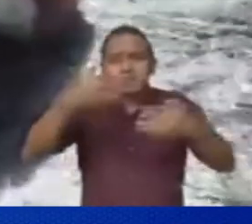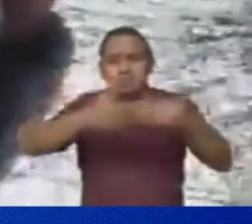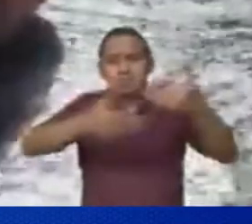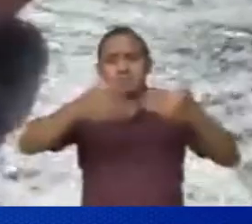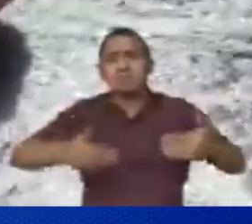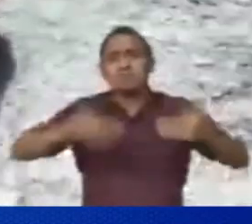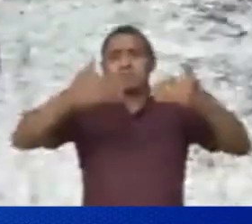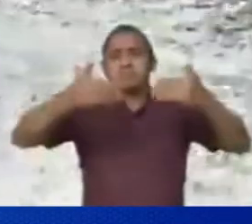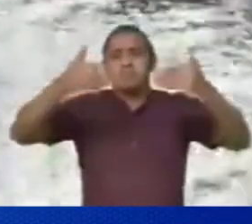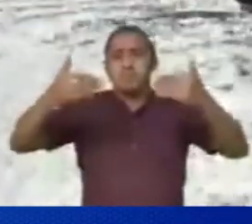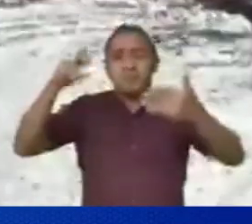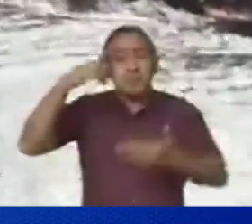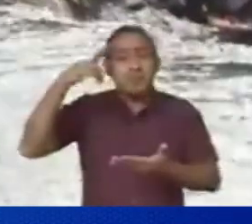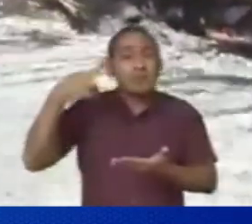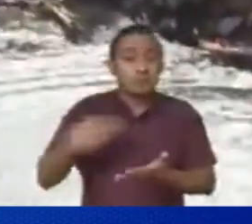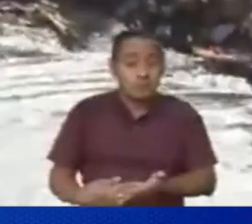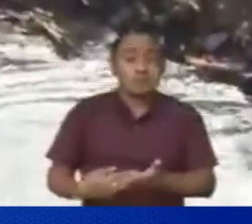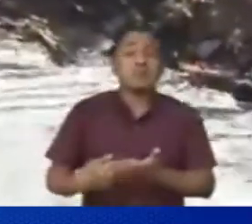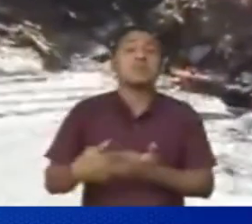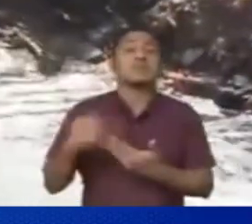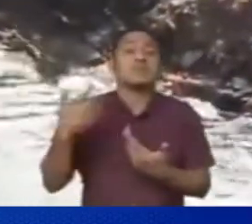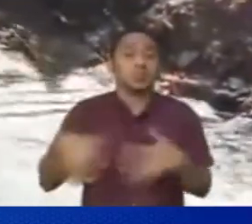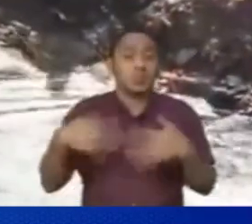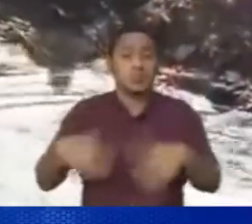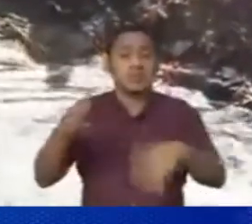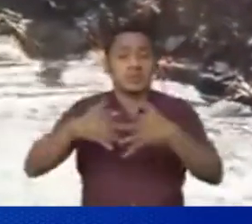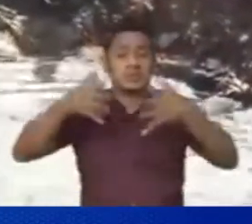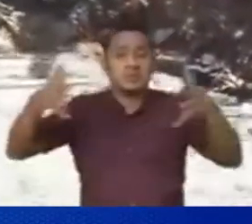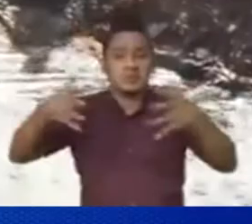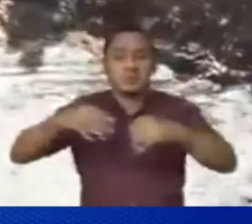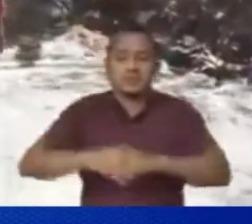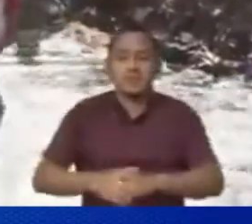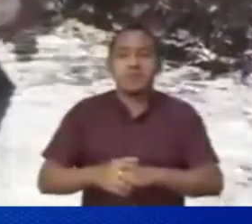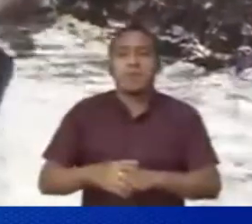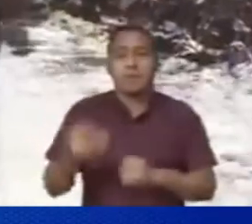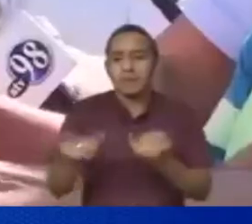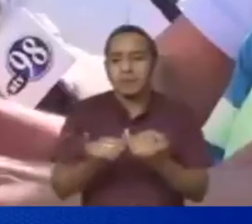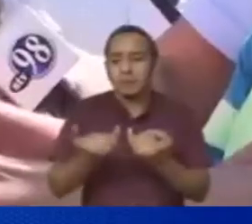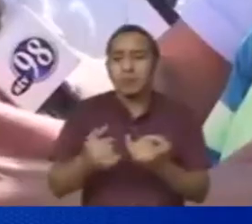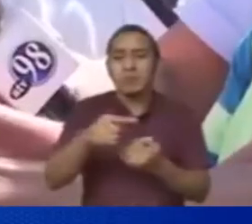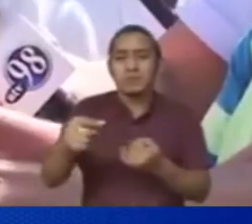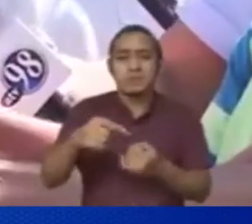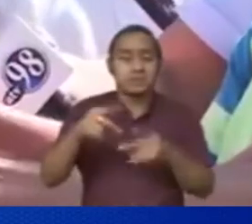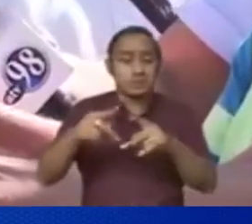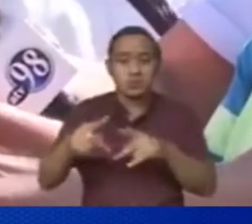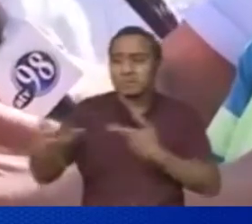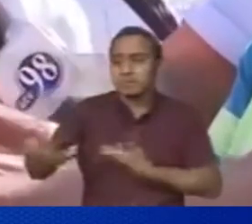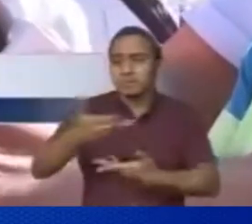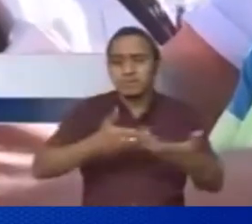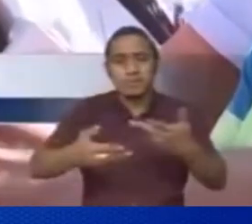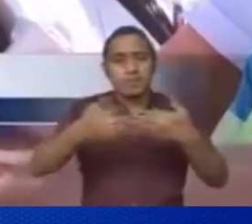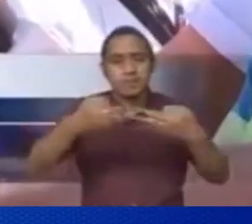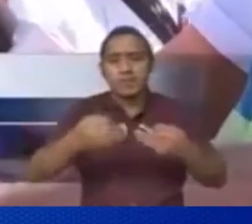infraestructura avanzados. Recordemos que la demanda es grande y a un nivel de la población a estas alturas de confianza, nosotros